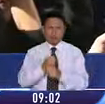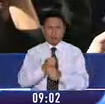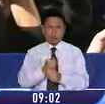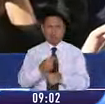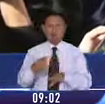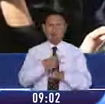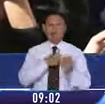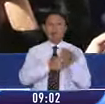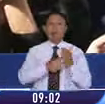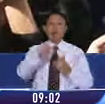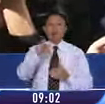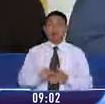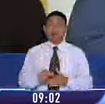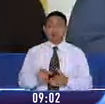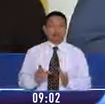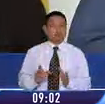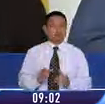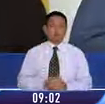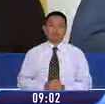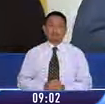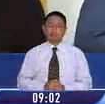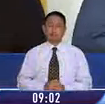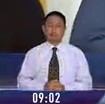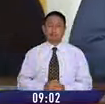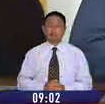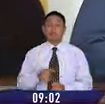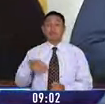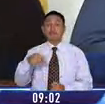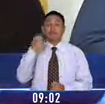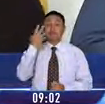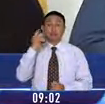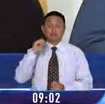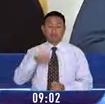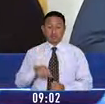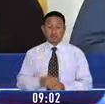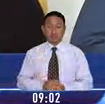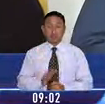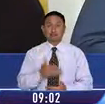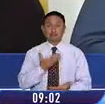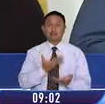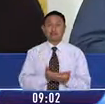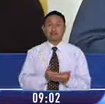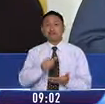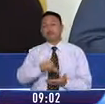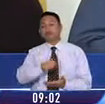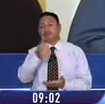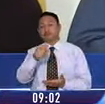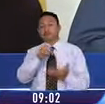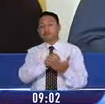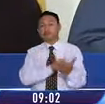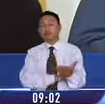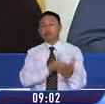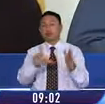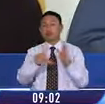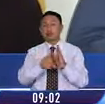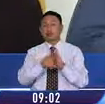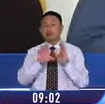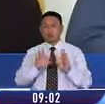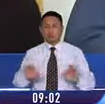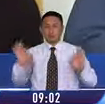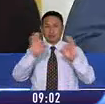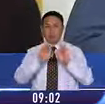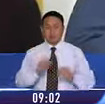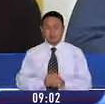anticipó el ministro de Trabajo. En los próximos días se van a presentar otros proyectos de decreto ley importantes,